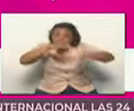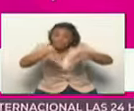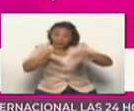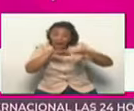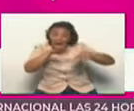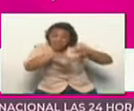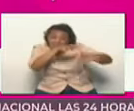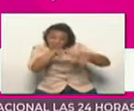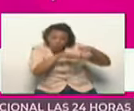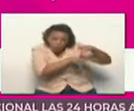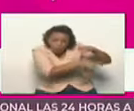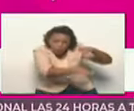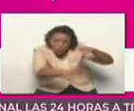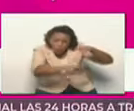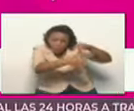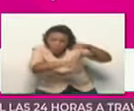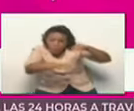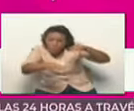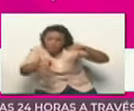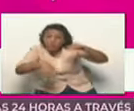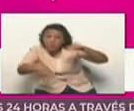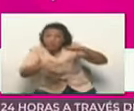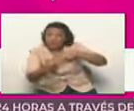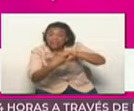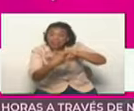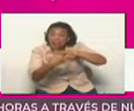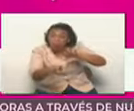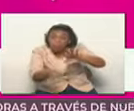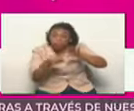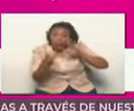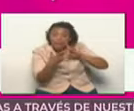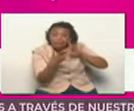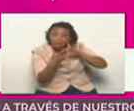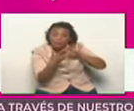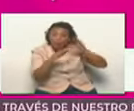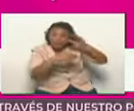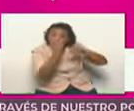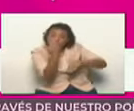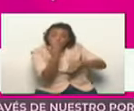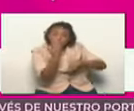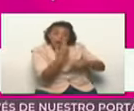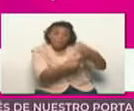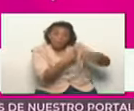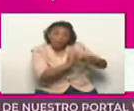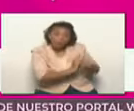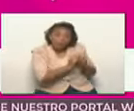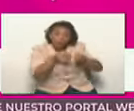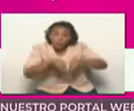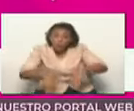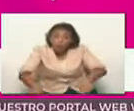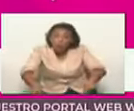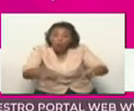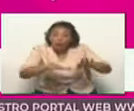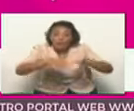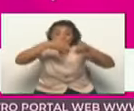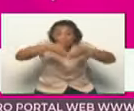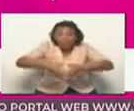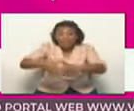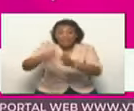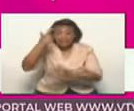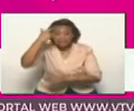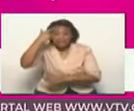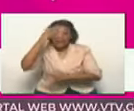las capacidades productivas y cómo esta tecnología, esta técnica, este método puede ser transferida a la comunidad de pescadores, a